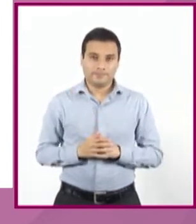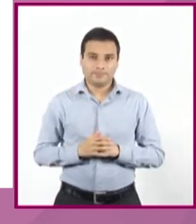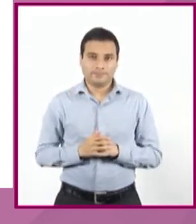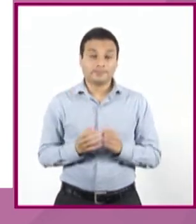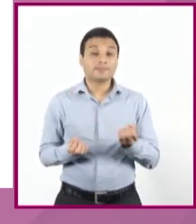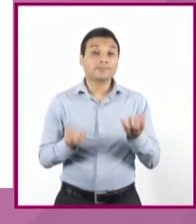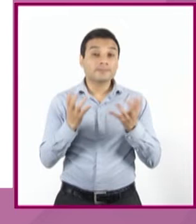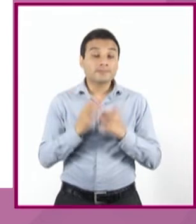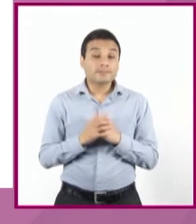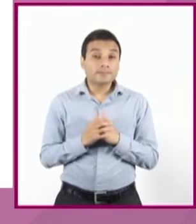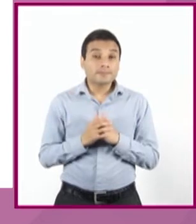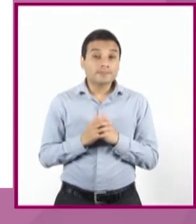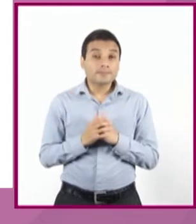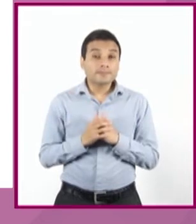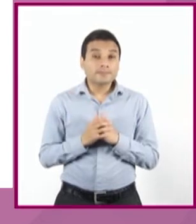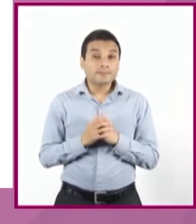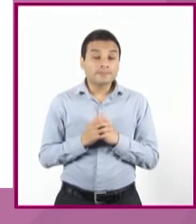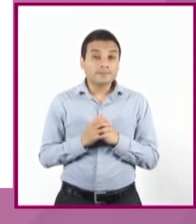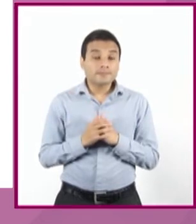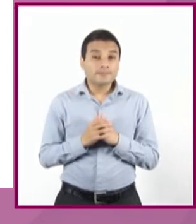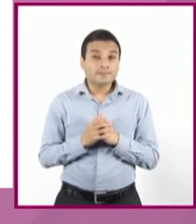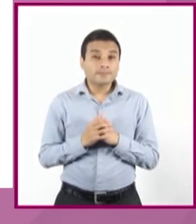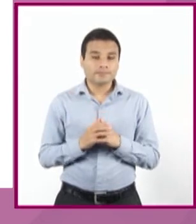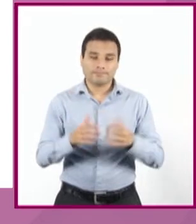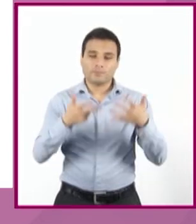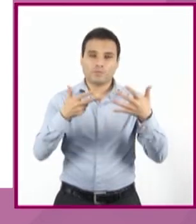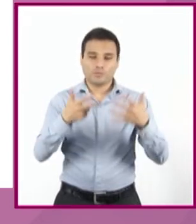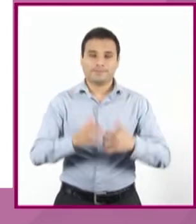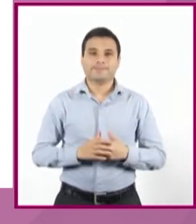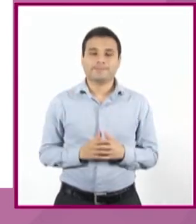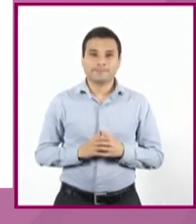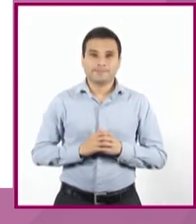a 5 más 3, que nos da como resultado 8.